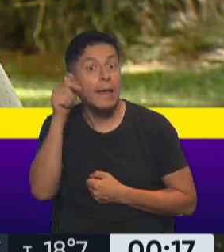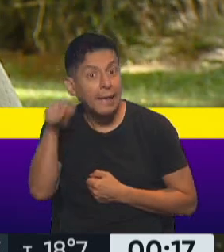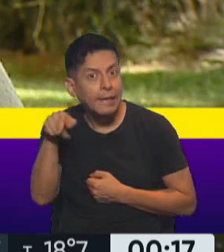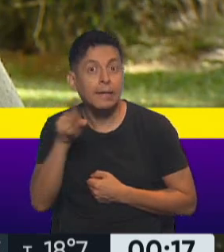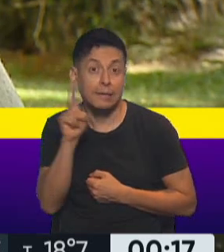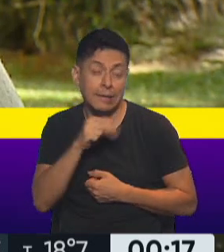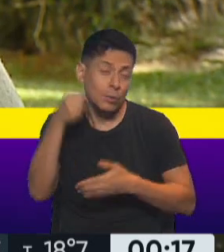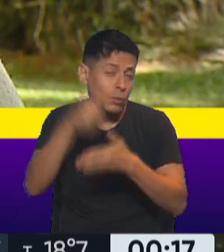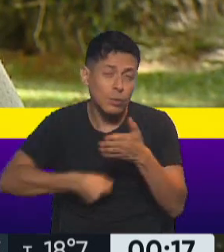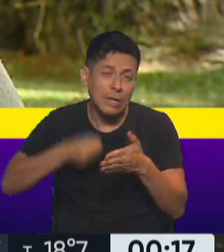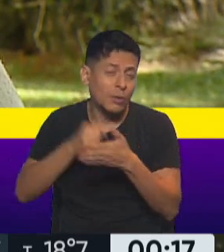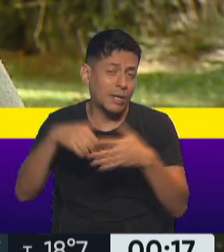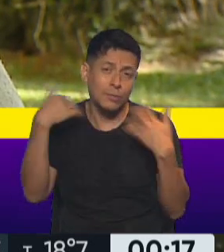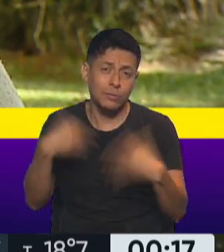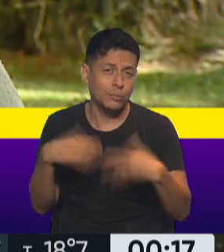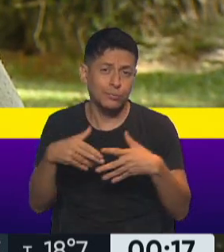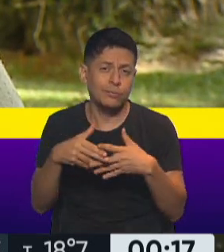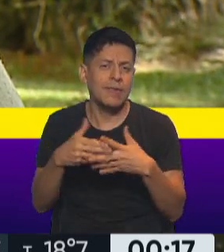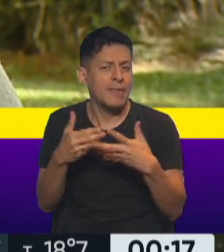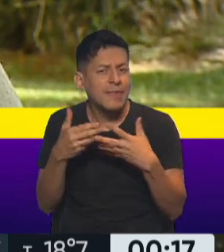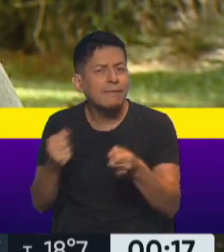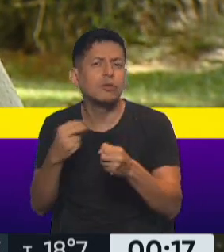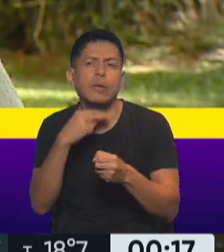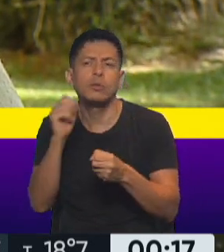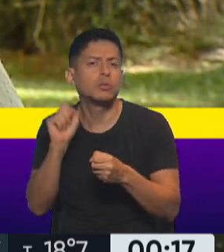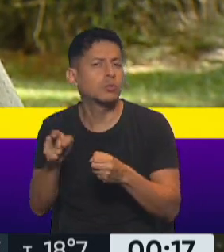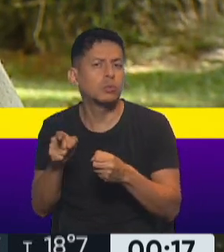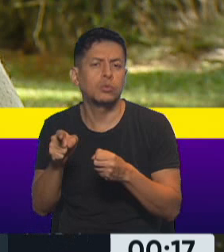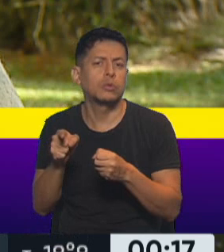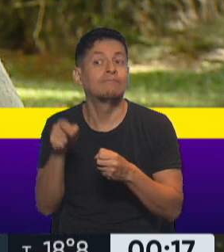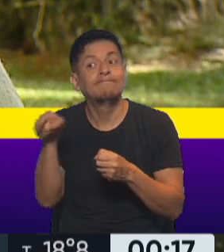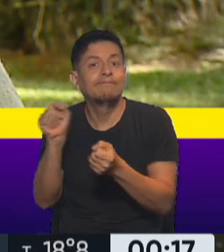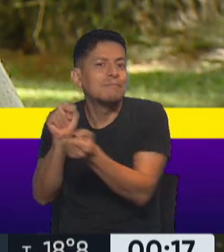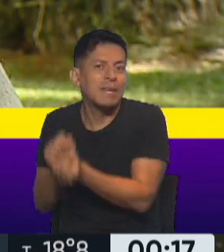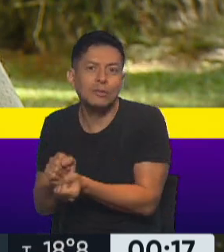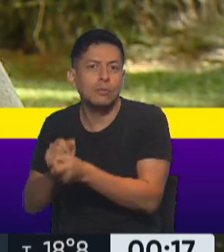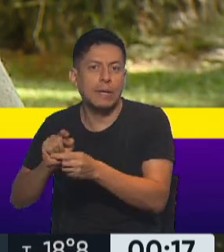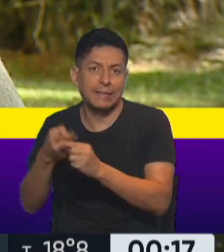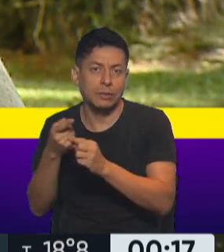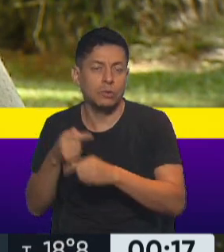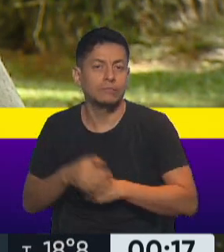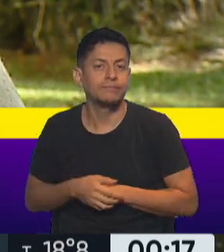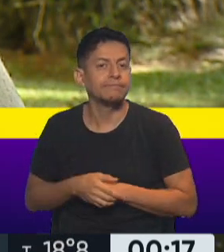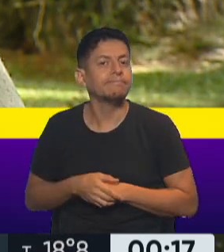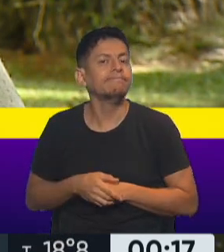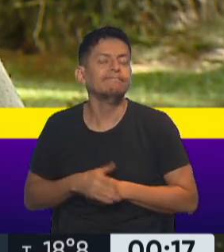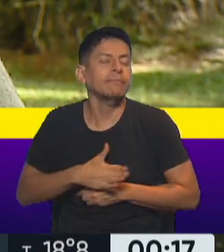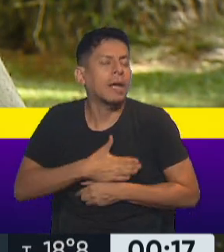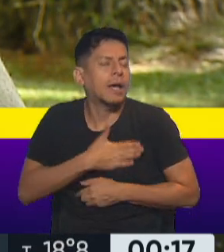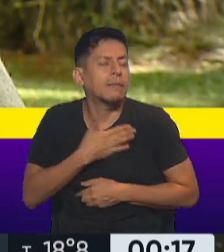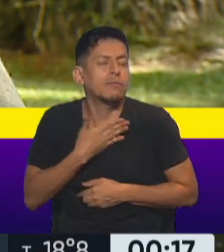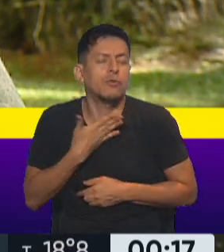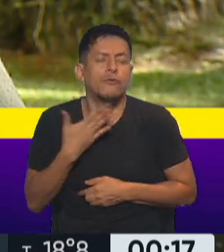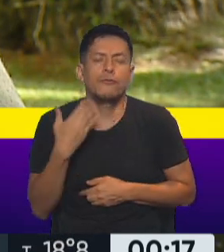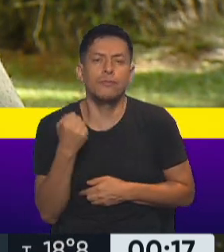luchadora y defendió a su hijo que era preso político con un amor